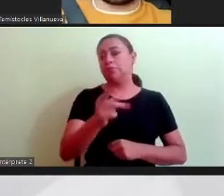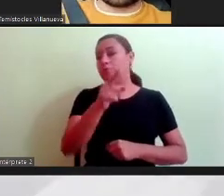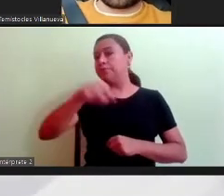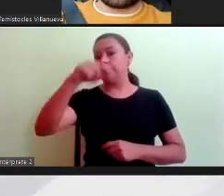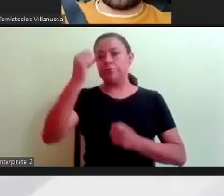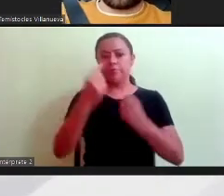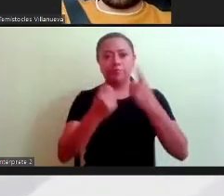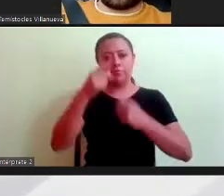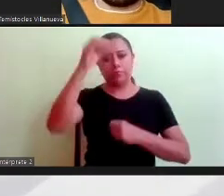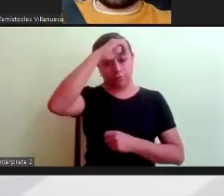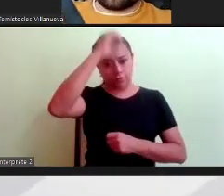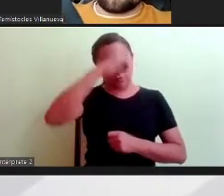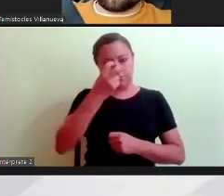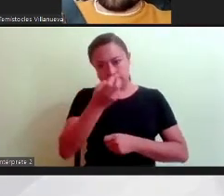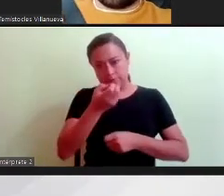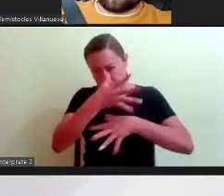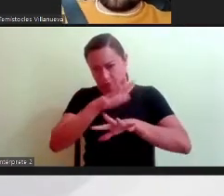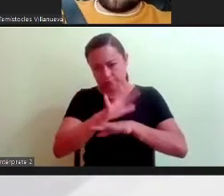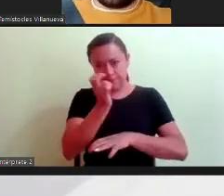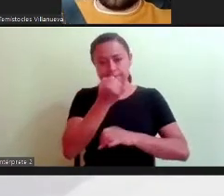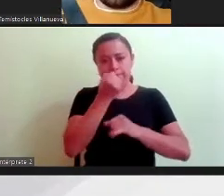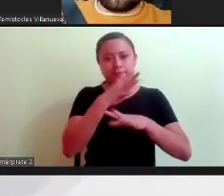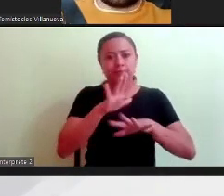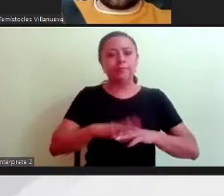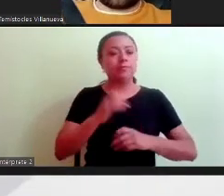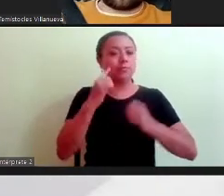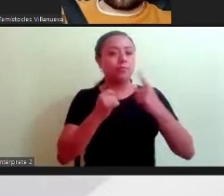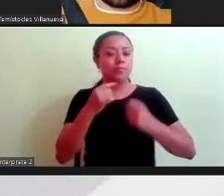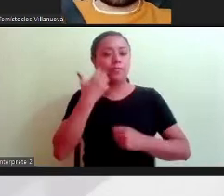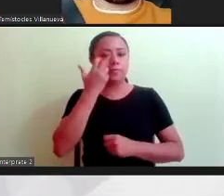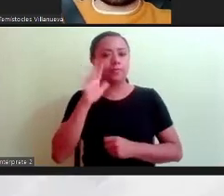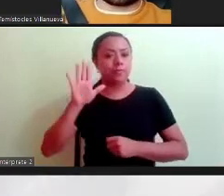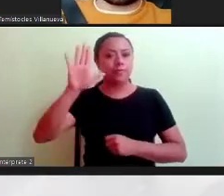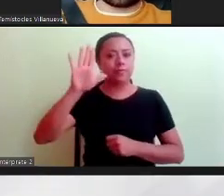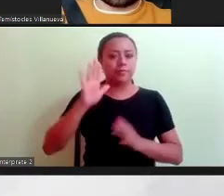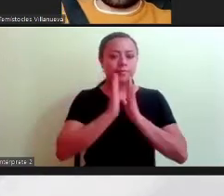informe mencionado. Quienes deseen hacer uso de la voz, favor de manifestar su nombre.